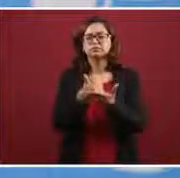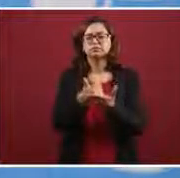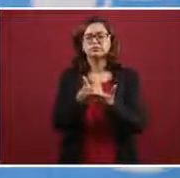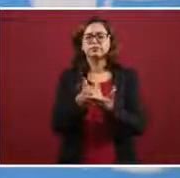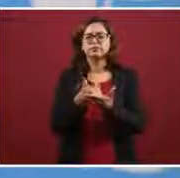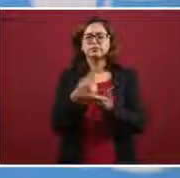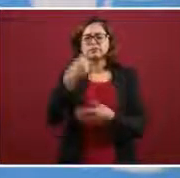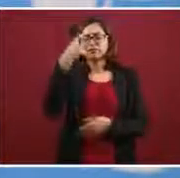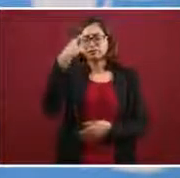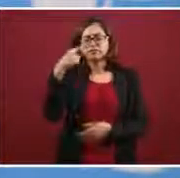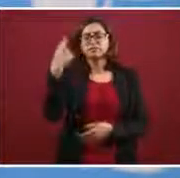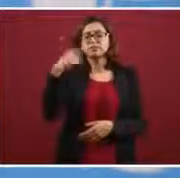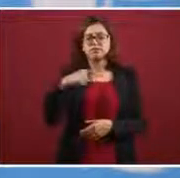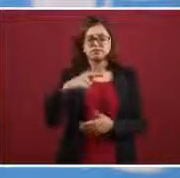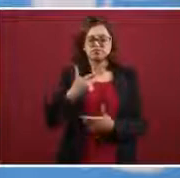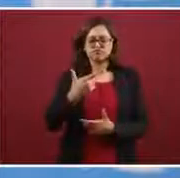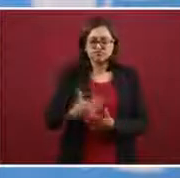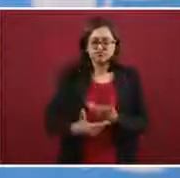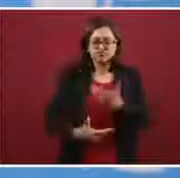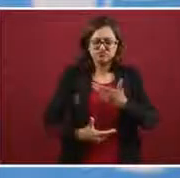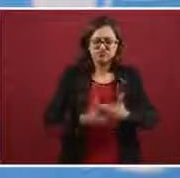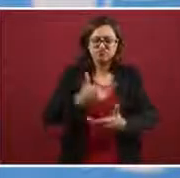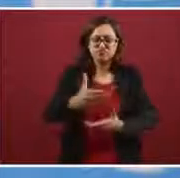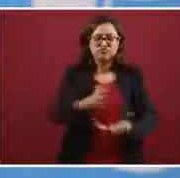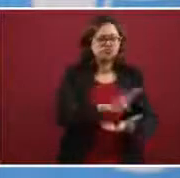cómo pueden cambiar las cosas